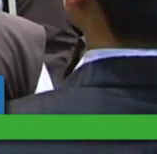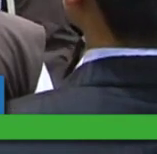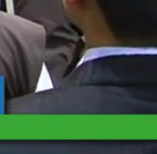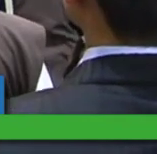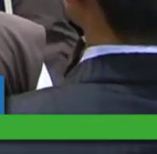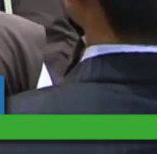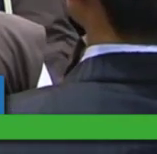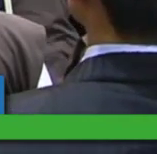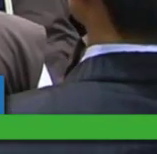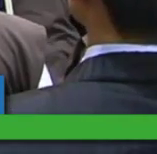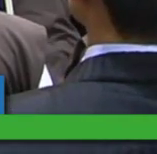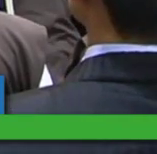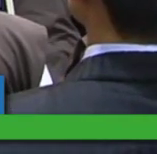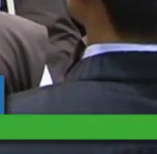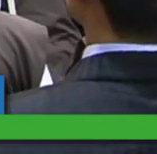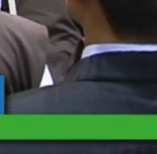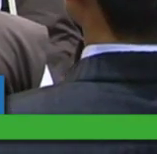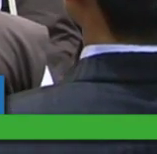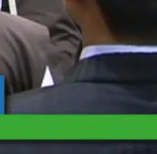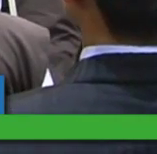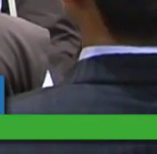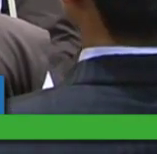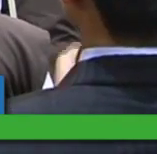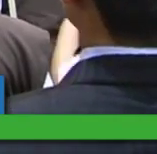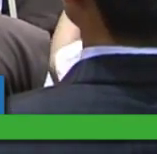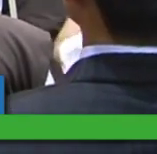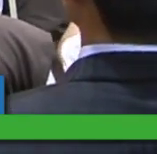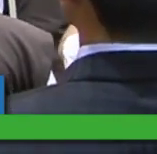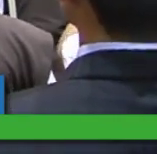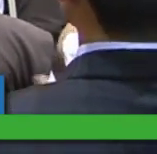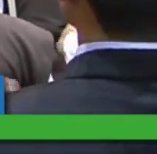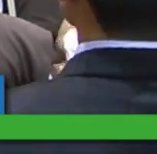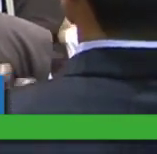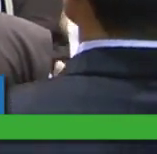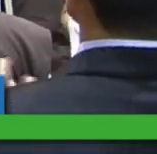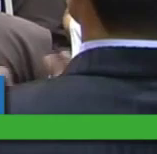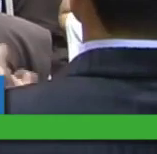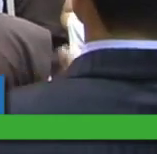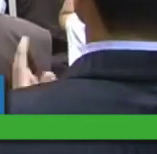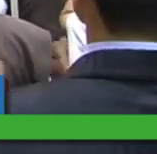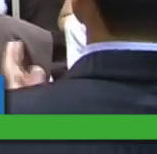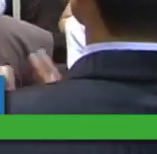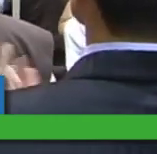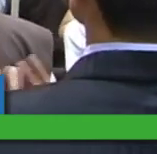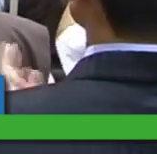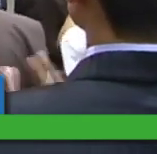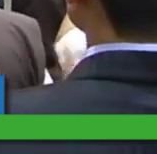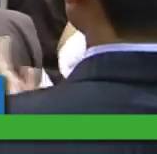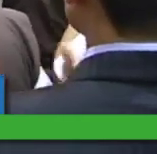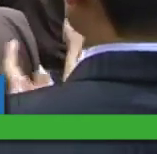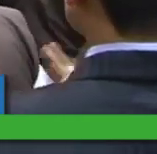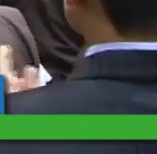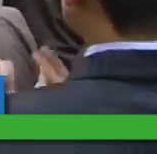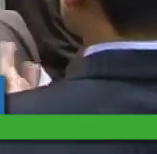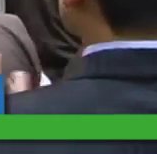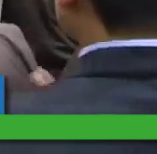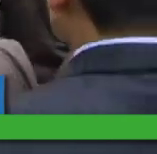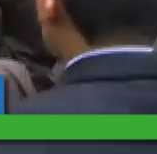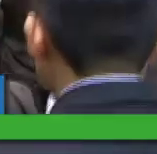Perú. Pueden tomar asiento.